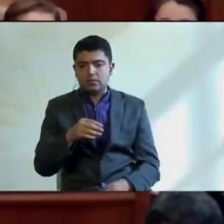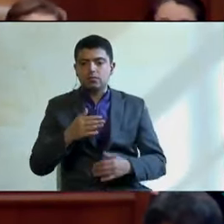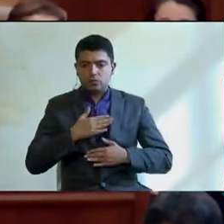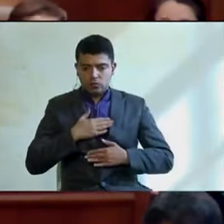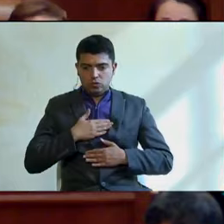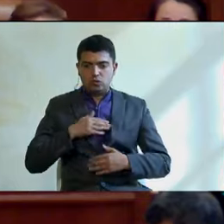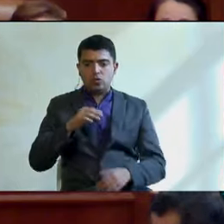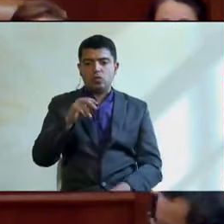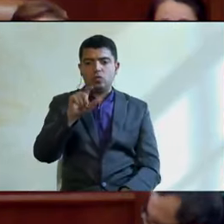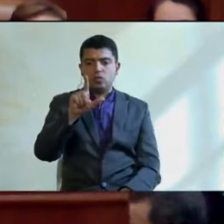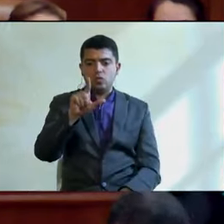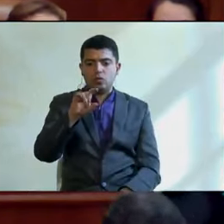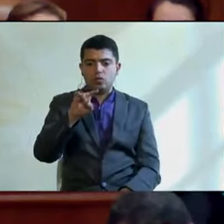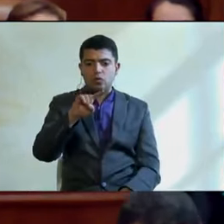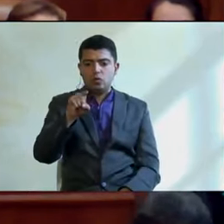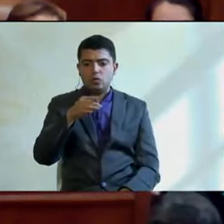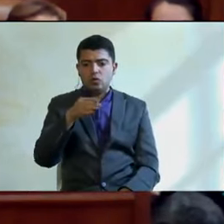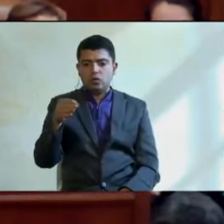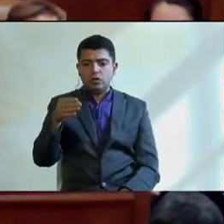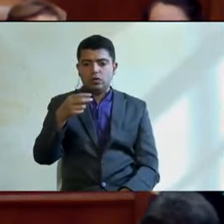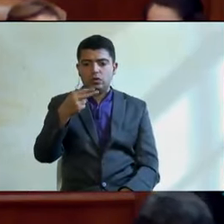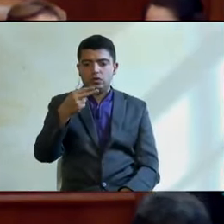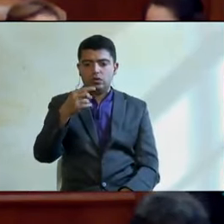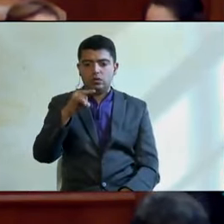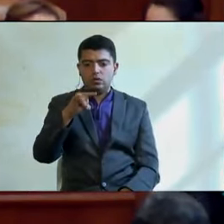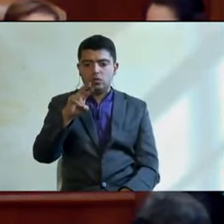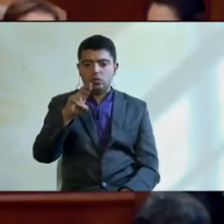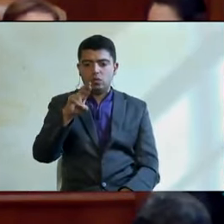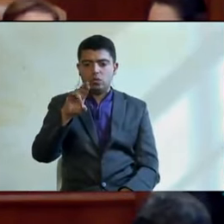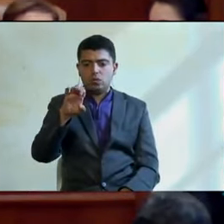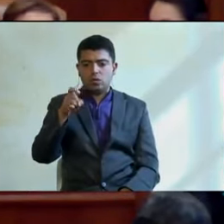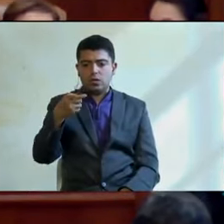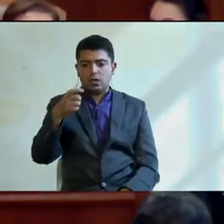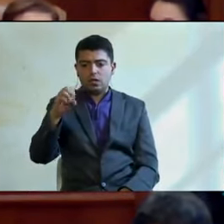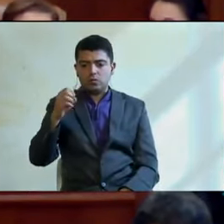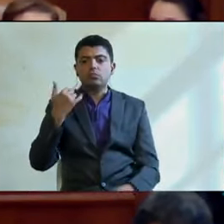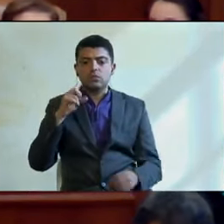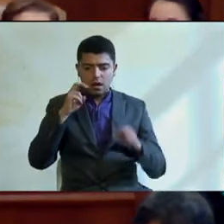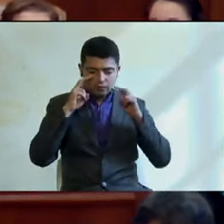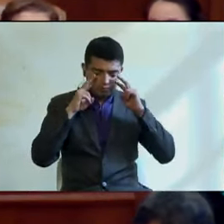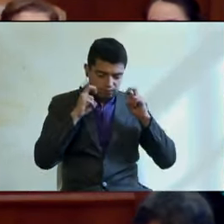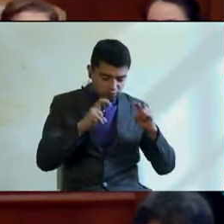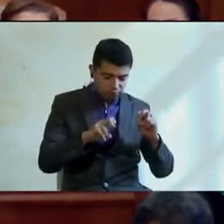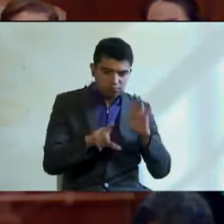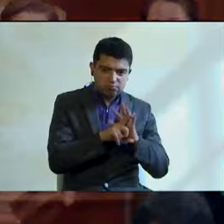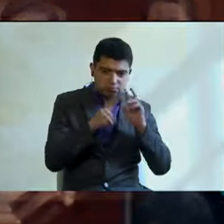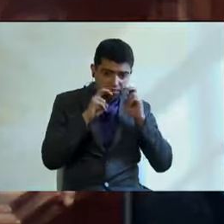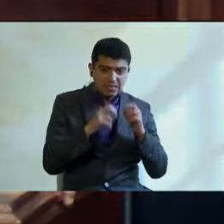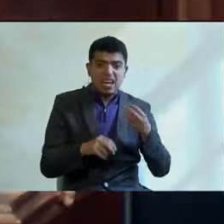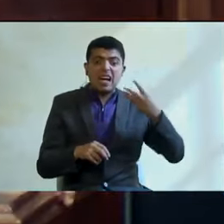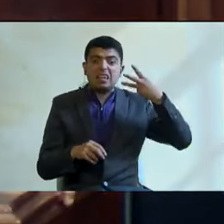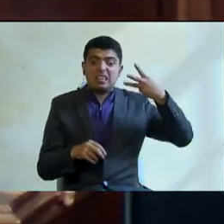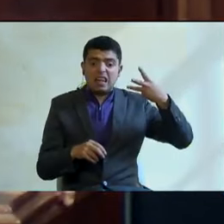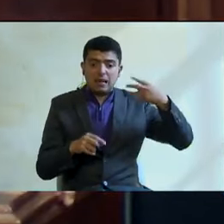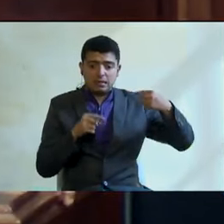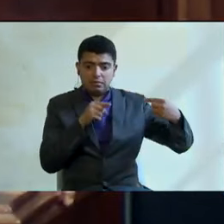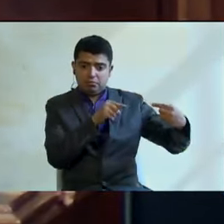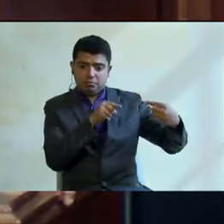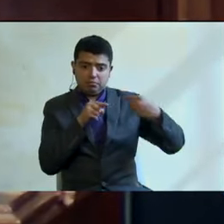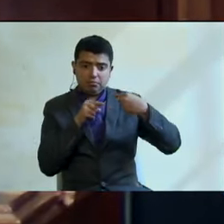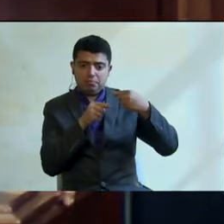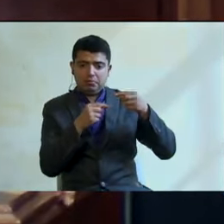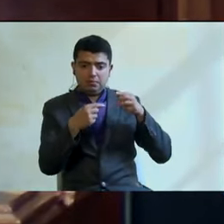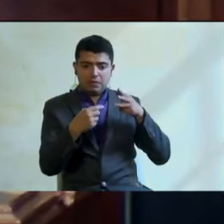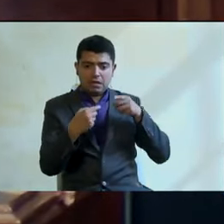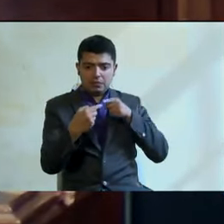coordinador ponente hemos revisado todas las circunstancias de la ley que ya lleva tres debates viene el senado de la República